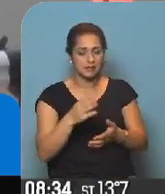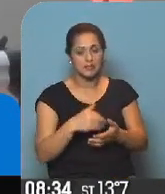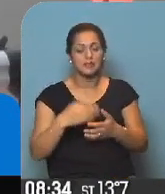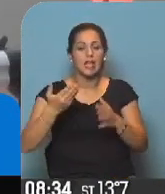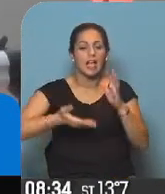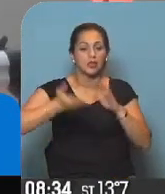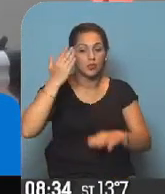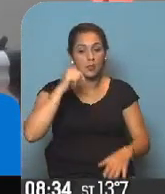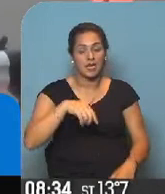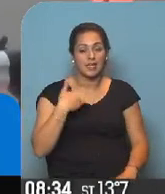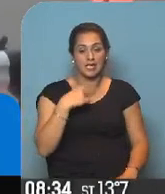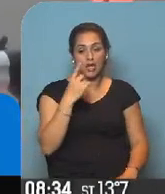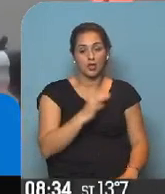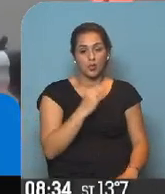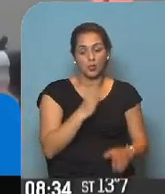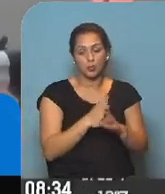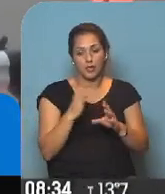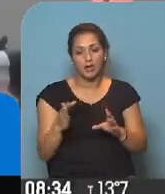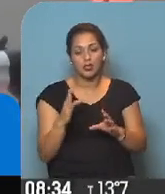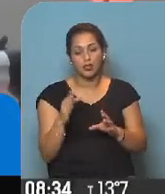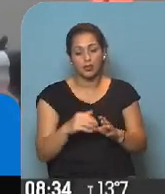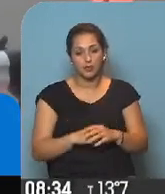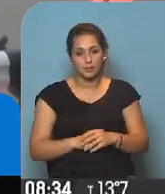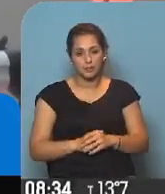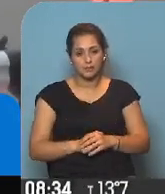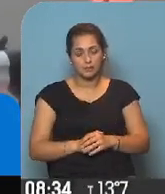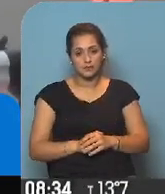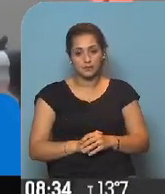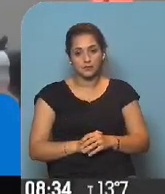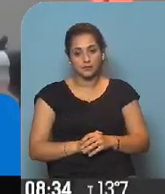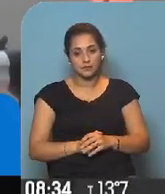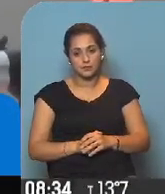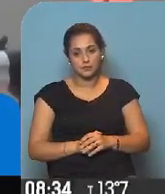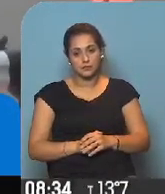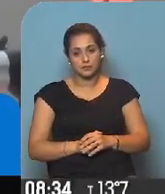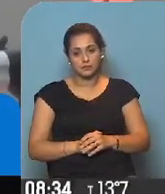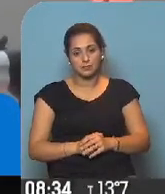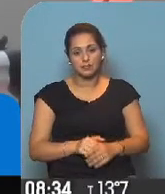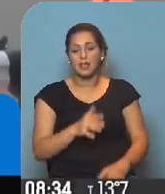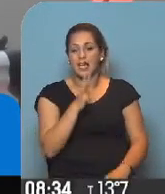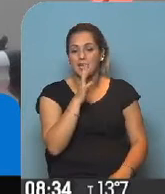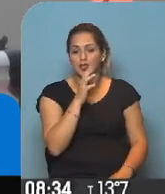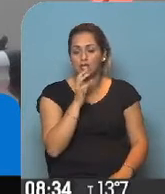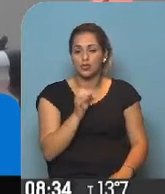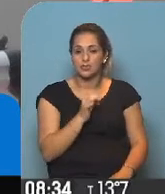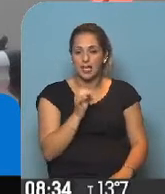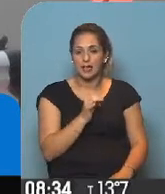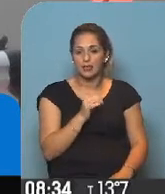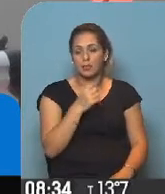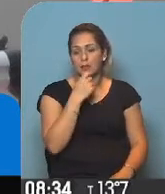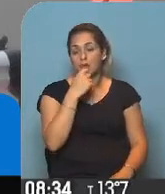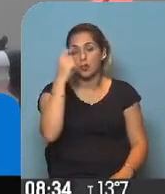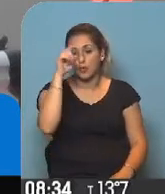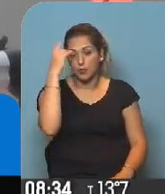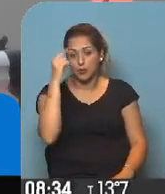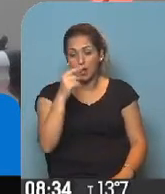inflación nuestra de un año quizás son no sé si usted diría 14 años de uruguay o de